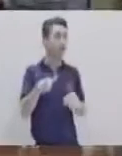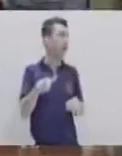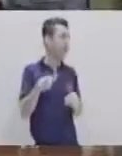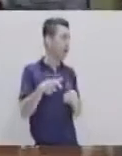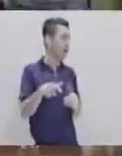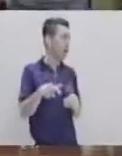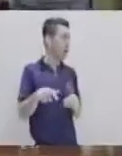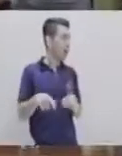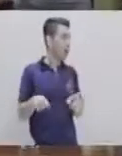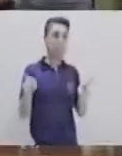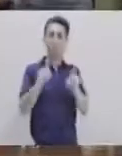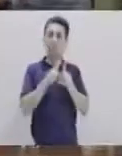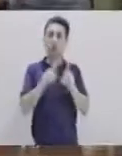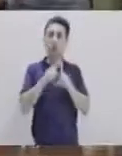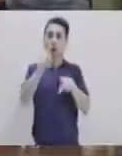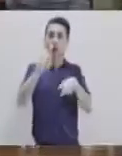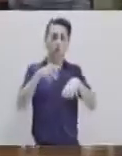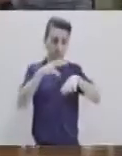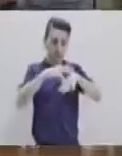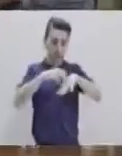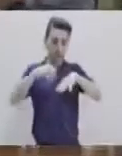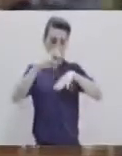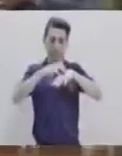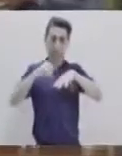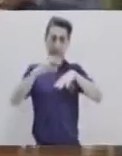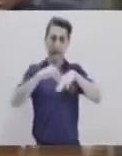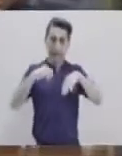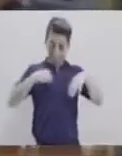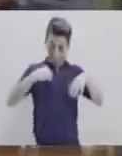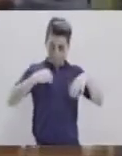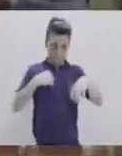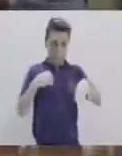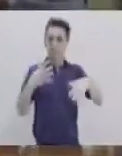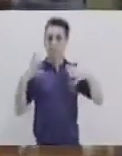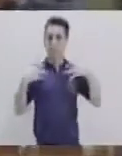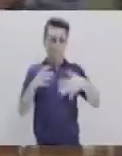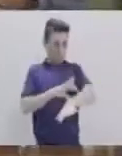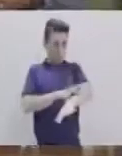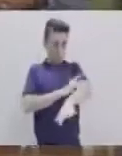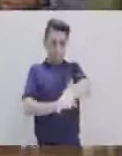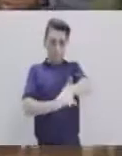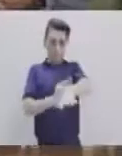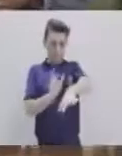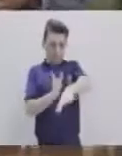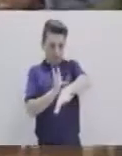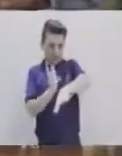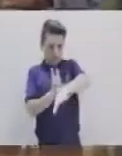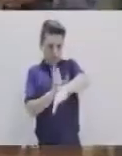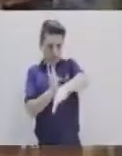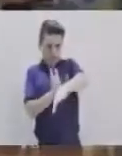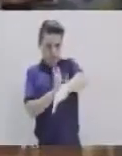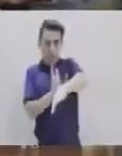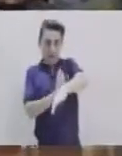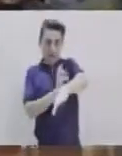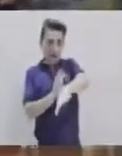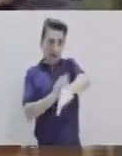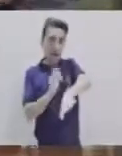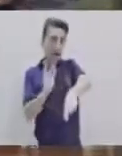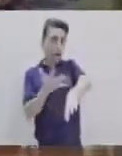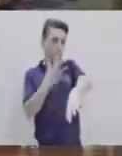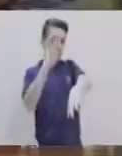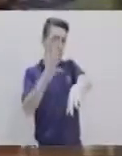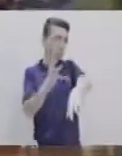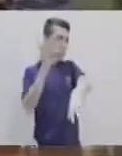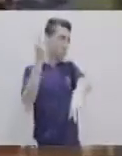que si rascara un pedazo de piel y ustedes saben dónde está. Cuando llega ese sonido a nuestro oído,